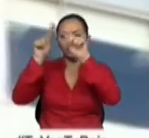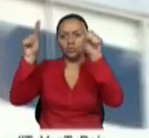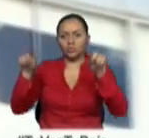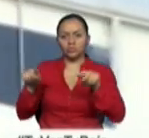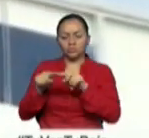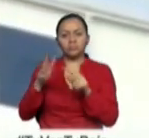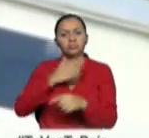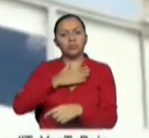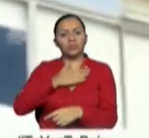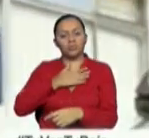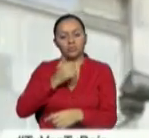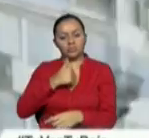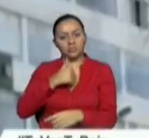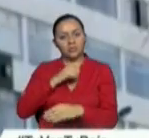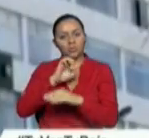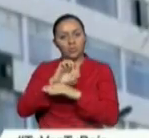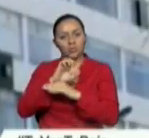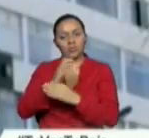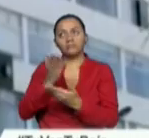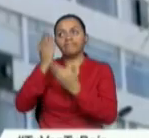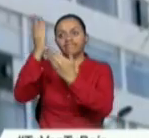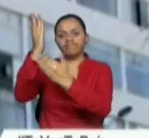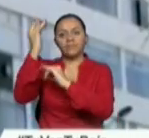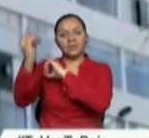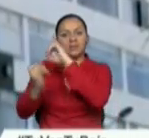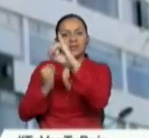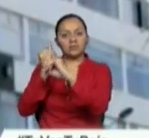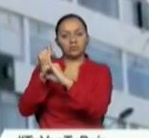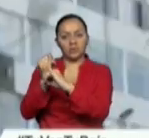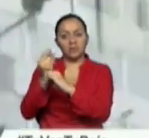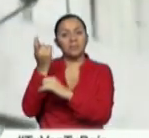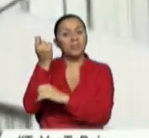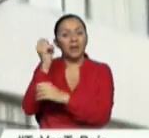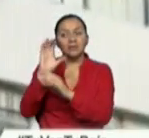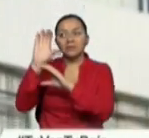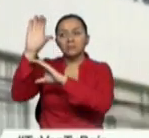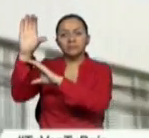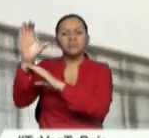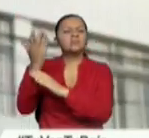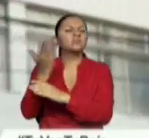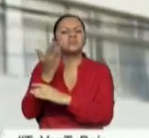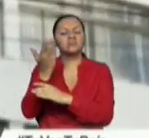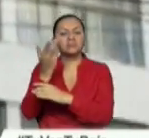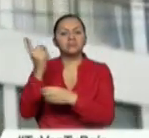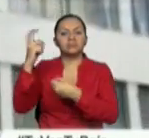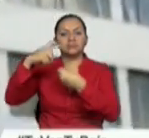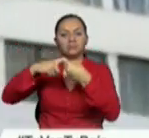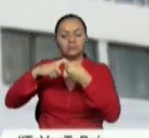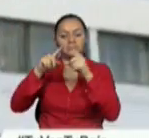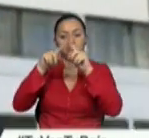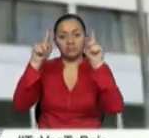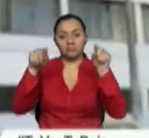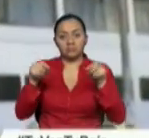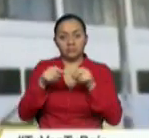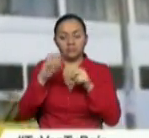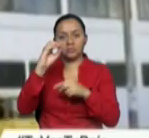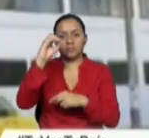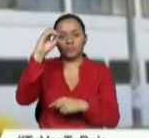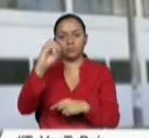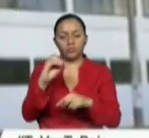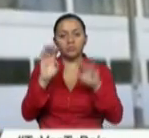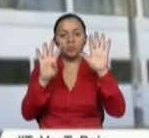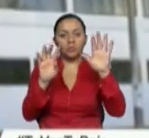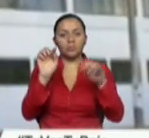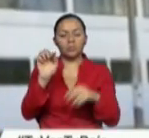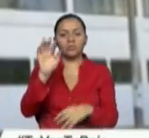soberanos en el mercado internacional de capitales los bonos fueron colocados a un cupón de 9.65 por